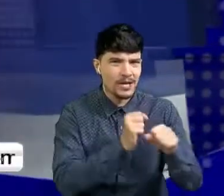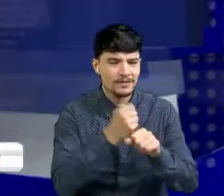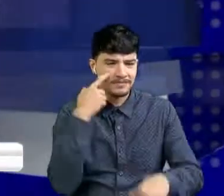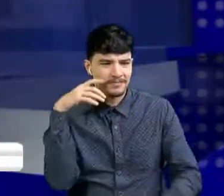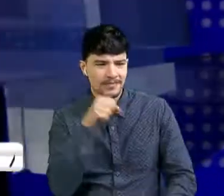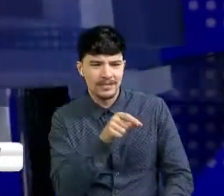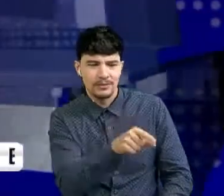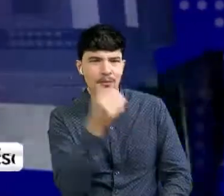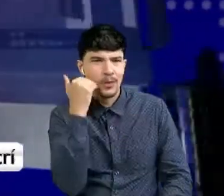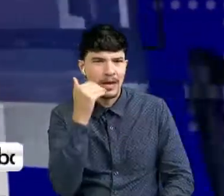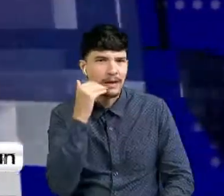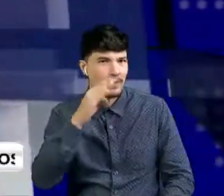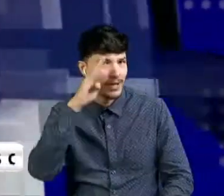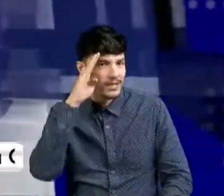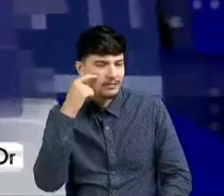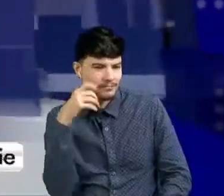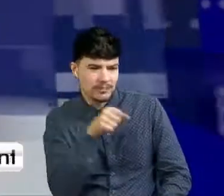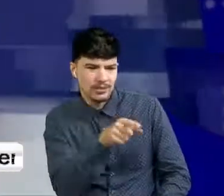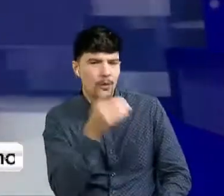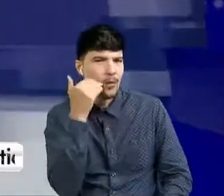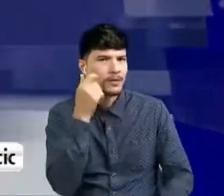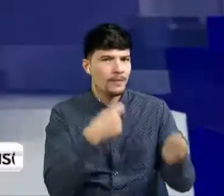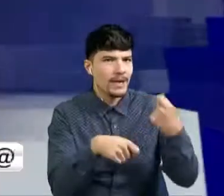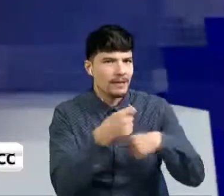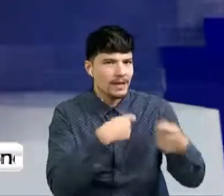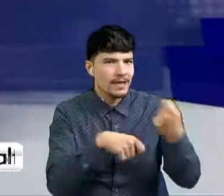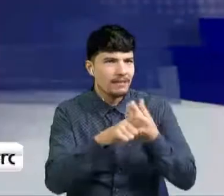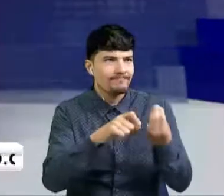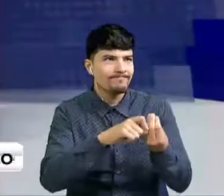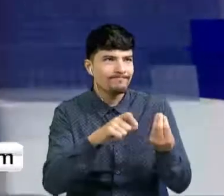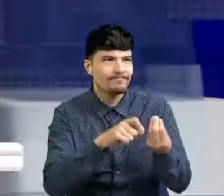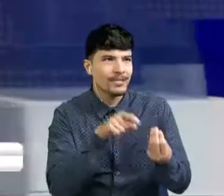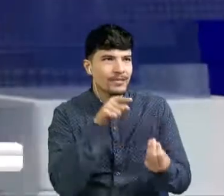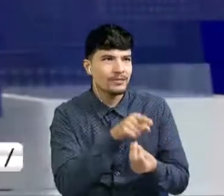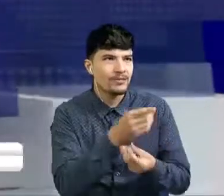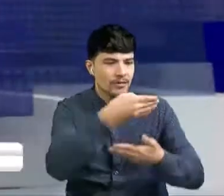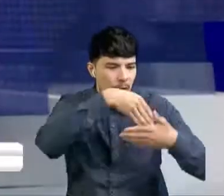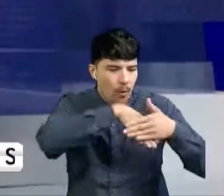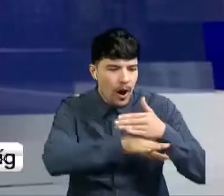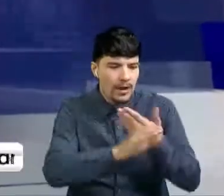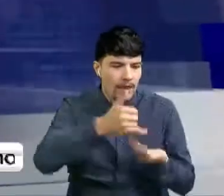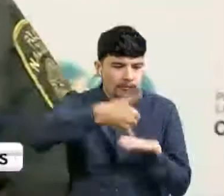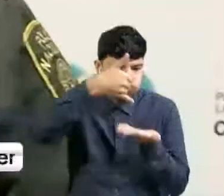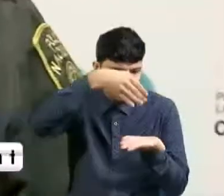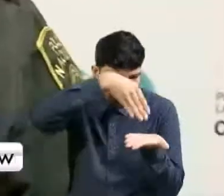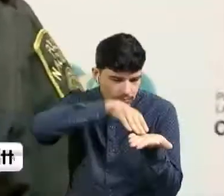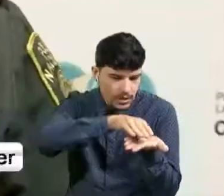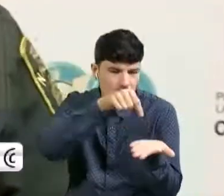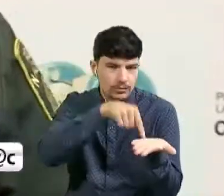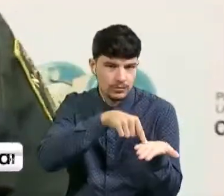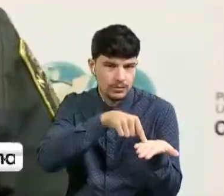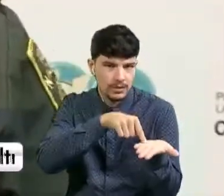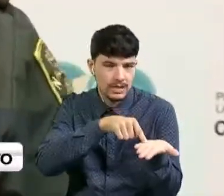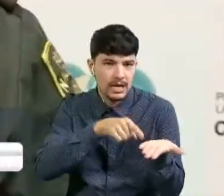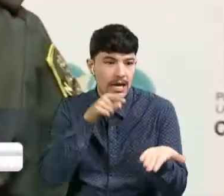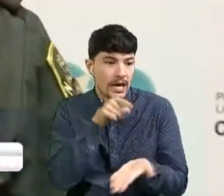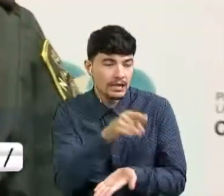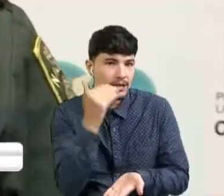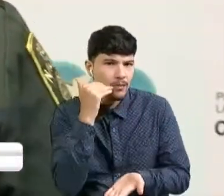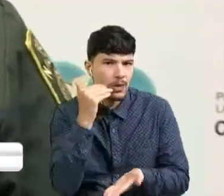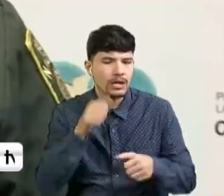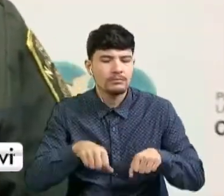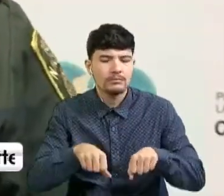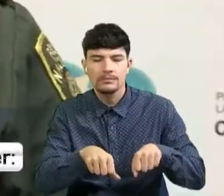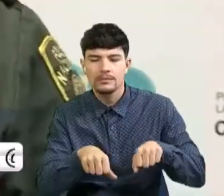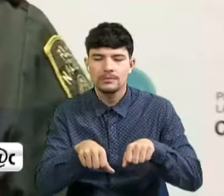al parecer por la policía cuando vendía alucinógenos que camuflaba entre los termos esta mujer utilizaba un carrito